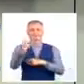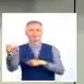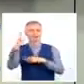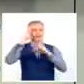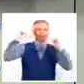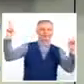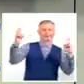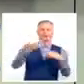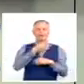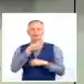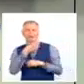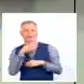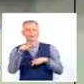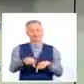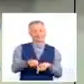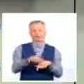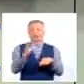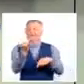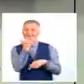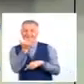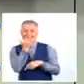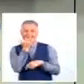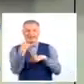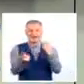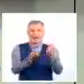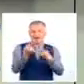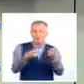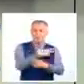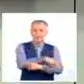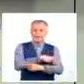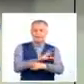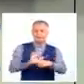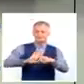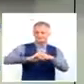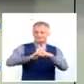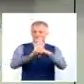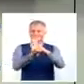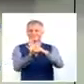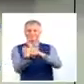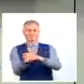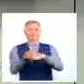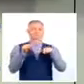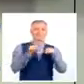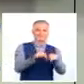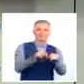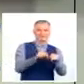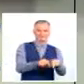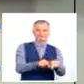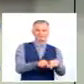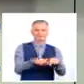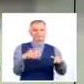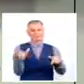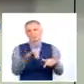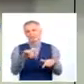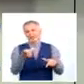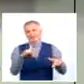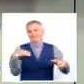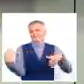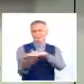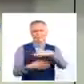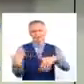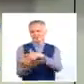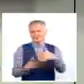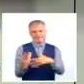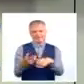En algunos países el coronavirus se ha aliado con la inequidad para armar una tormenta perfecta. Aunque no es que